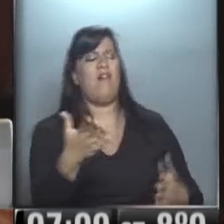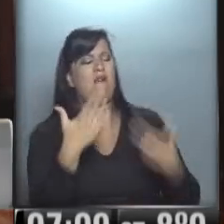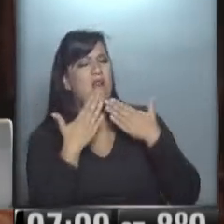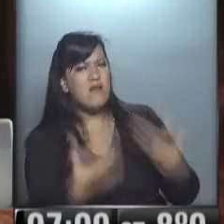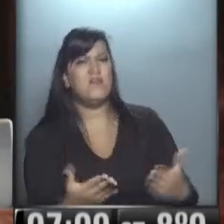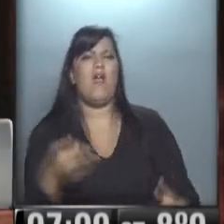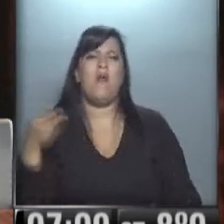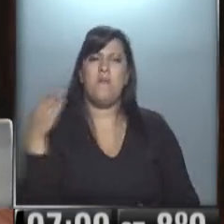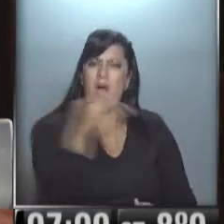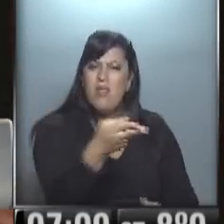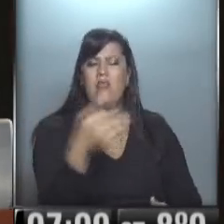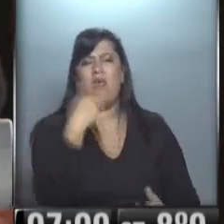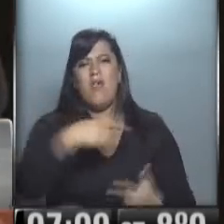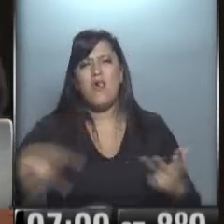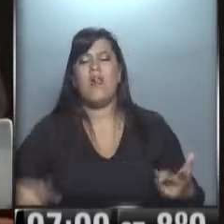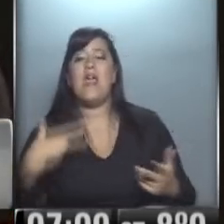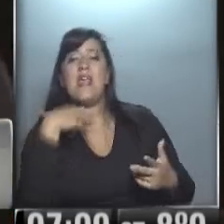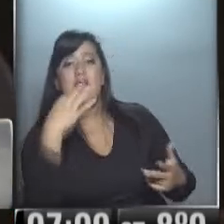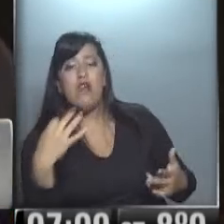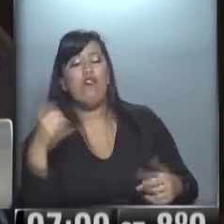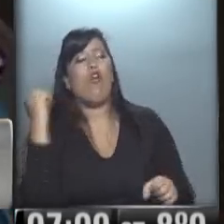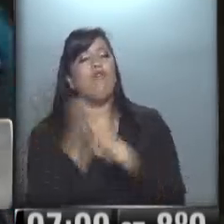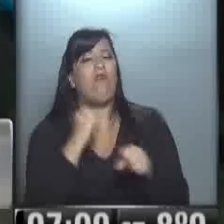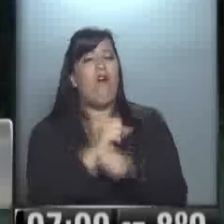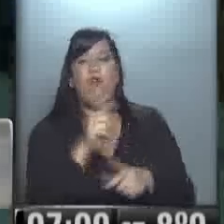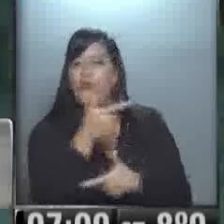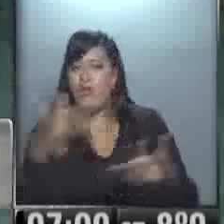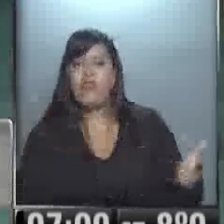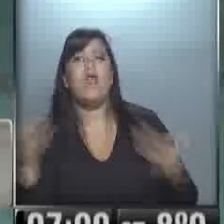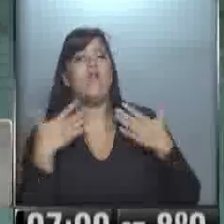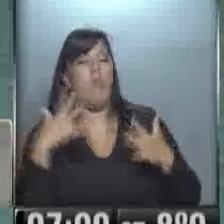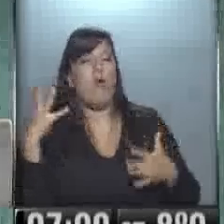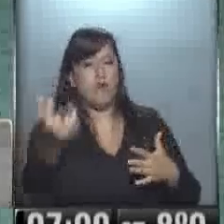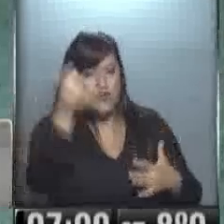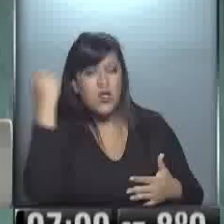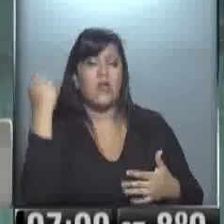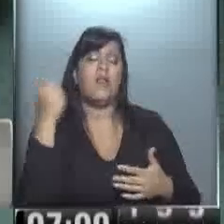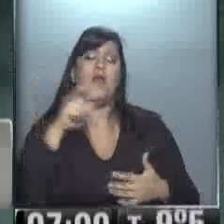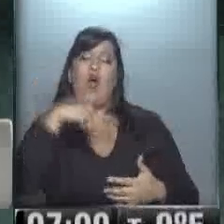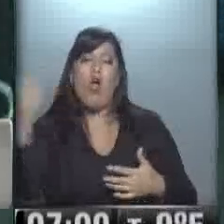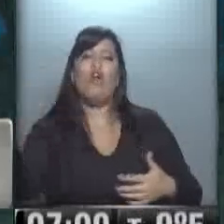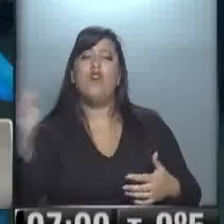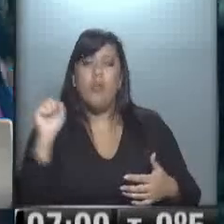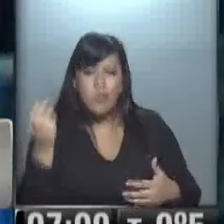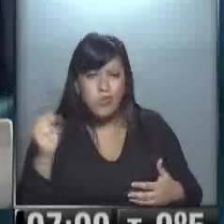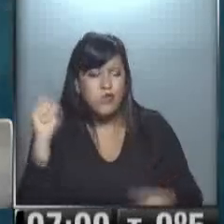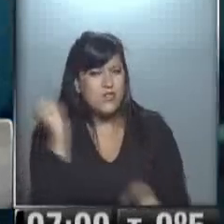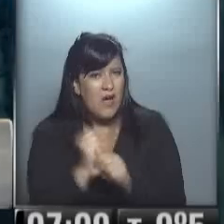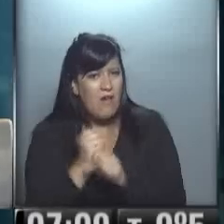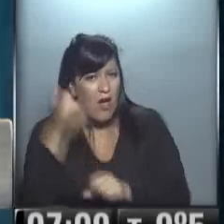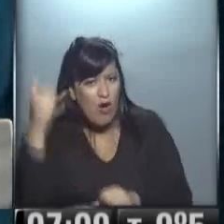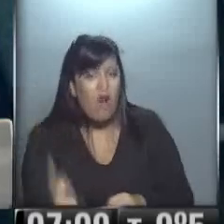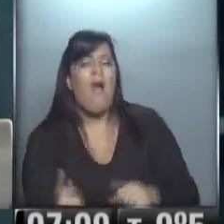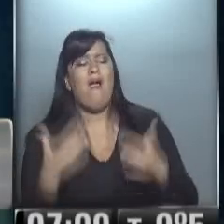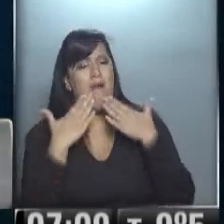Agradecer, a pedir que mis hijos, algunos que no tienen mi trabajo, que lo puedan tener, otros que ya lo tienen, estoy agradecido